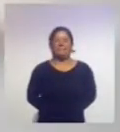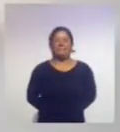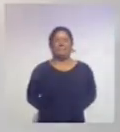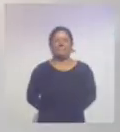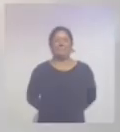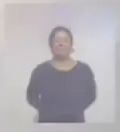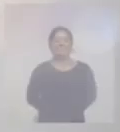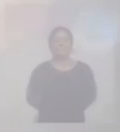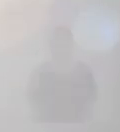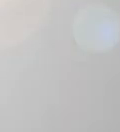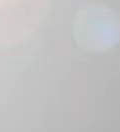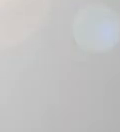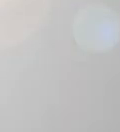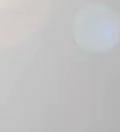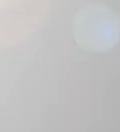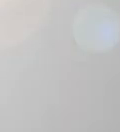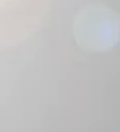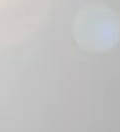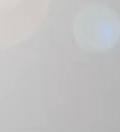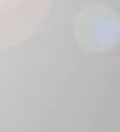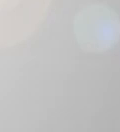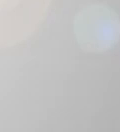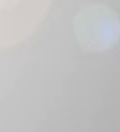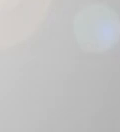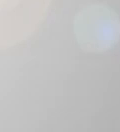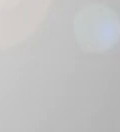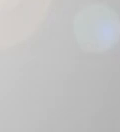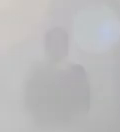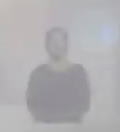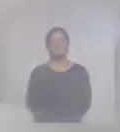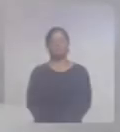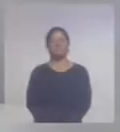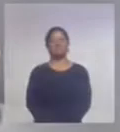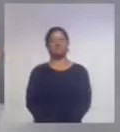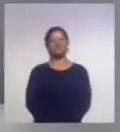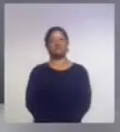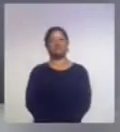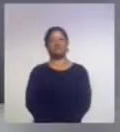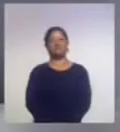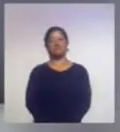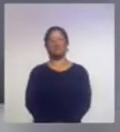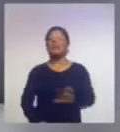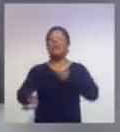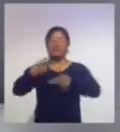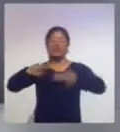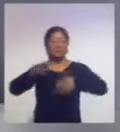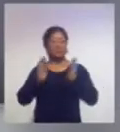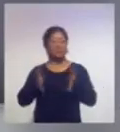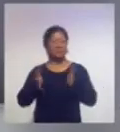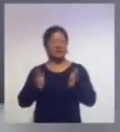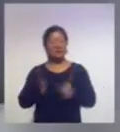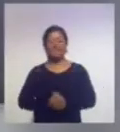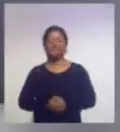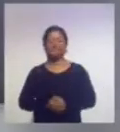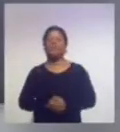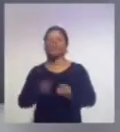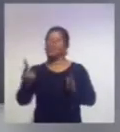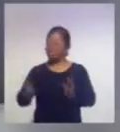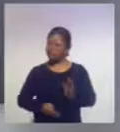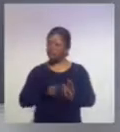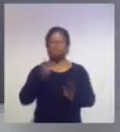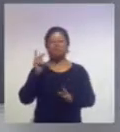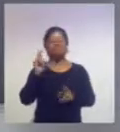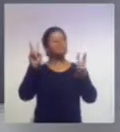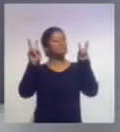Estamos estamos de regreso con usted y retomando